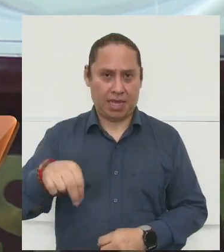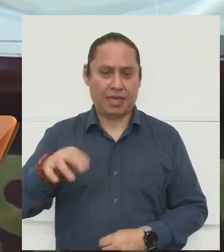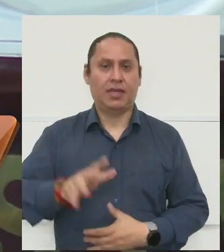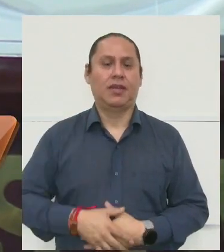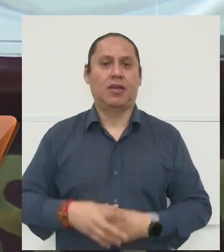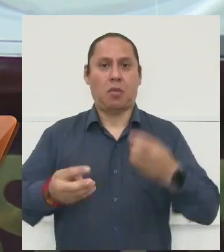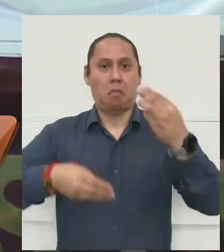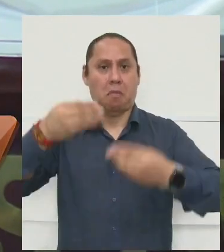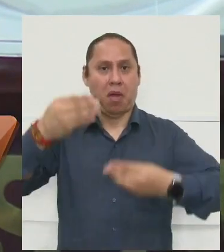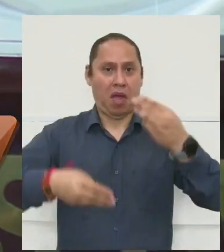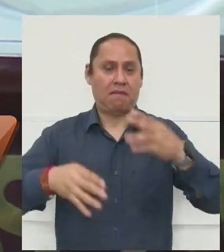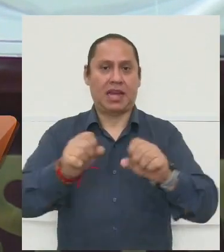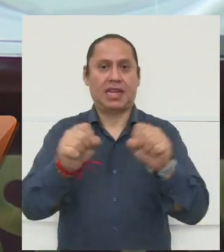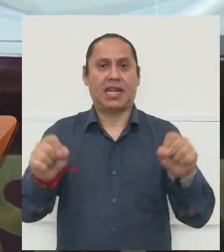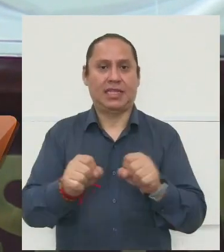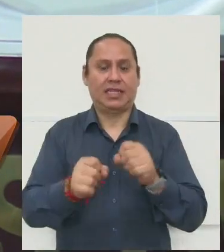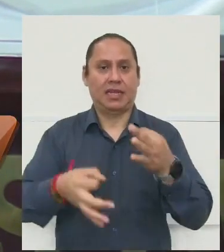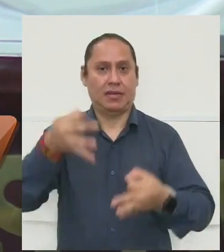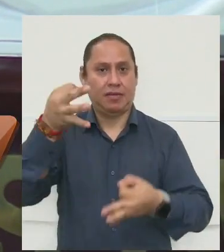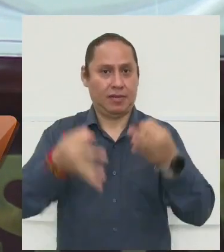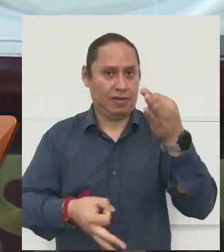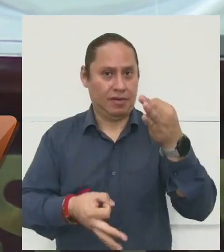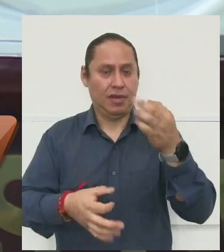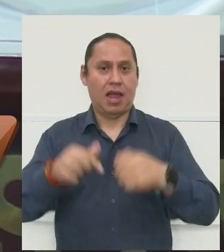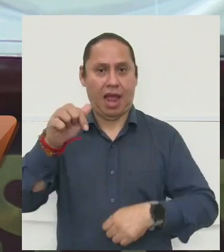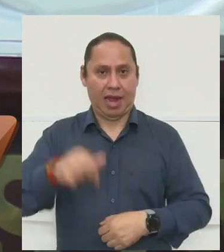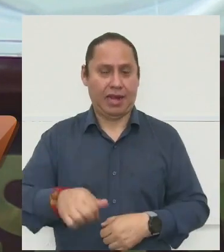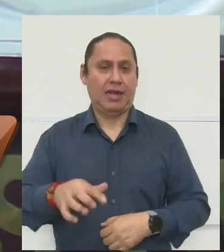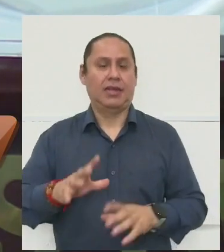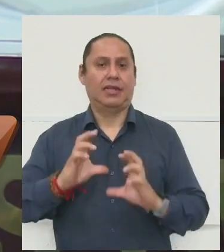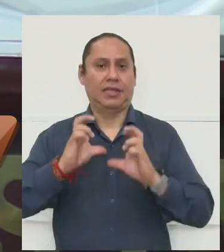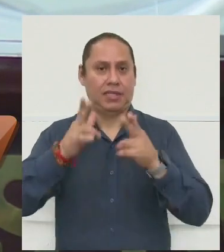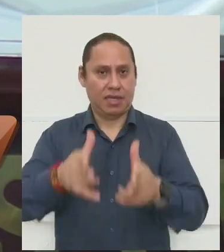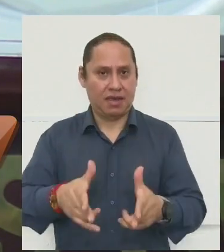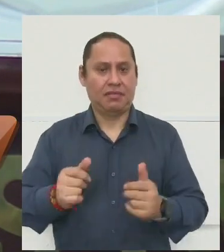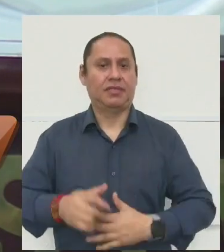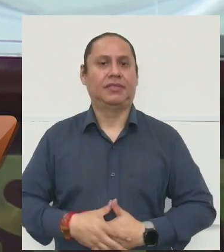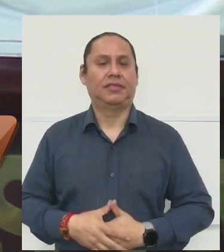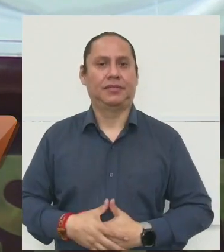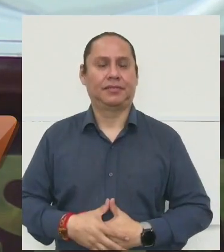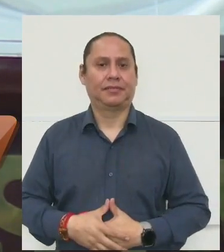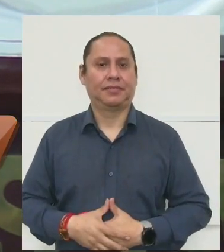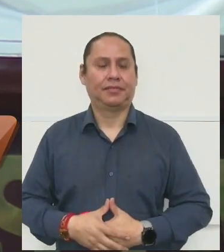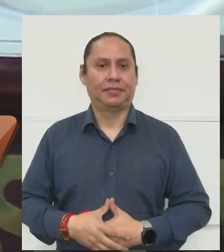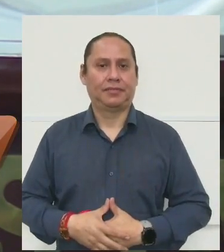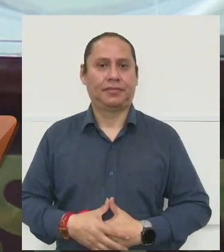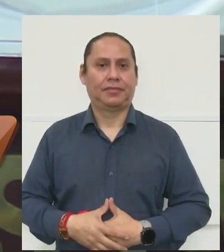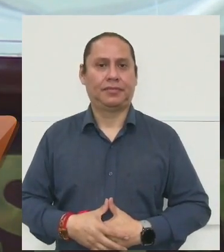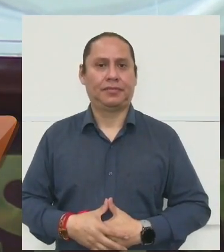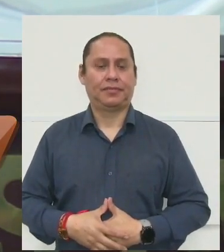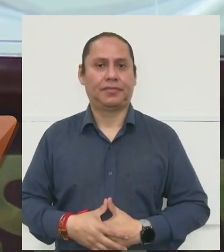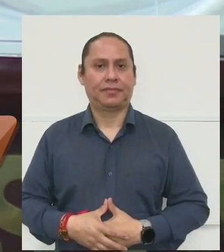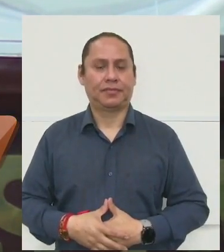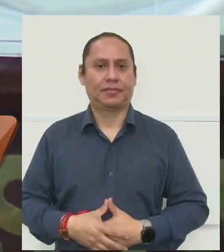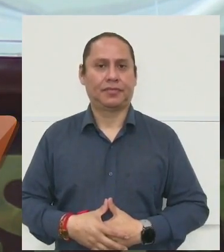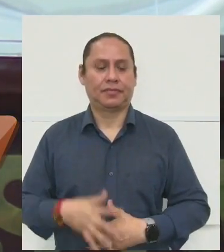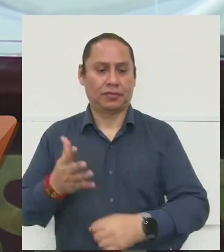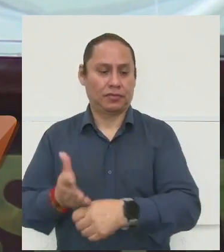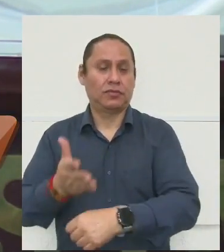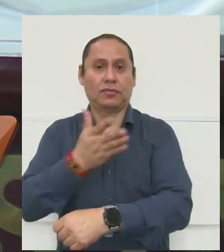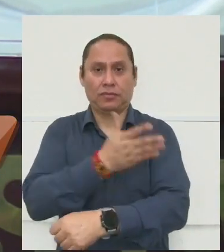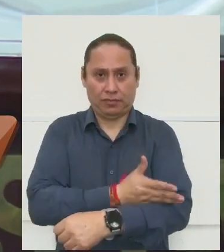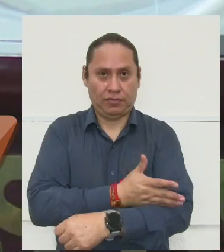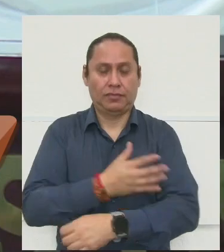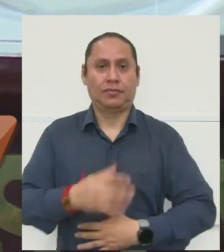magistrado de la sala Regional colegiada del Tribunal Superior de Justicia del Estado de Chiapas en razón a lo